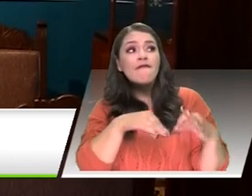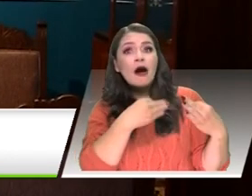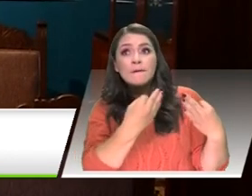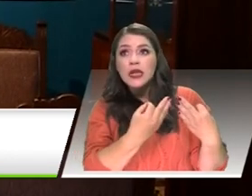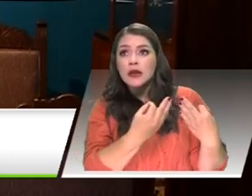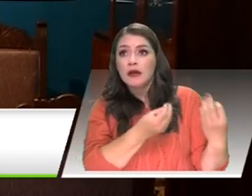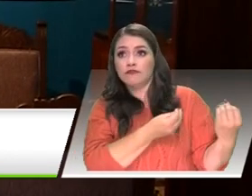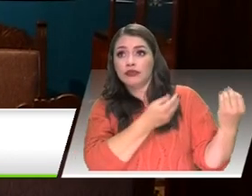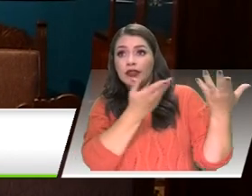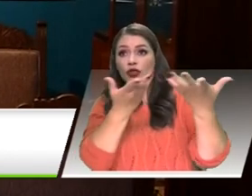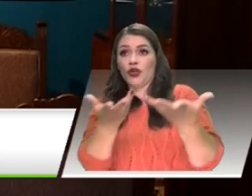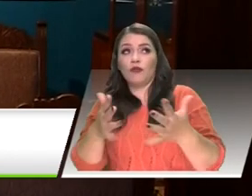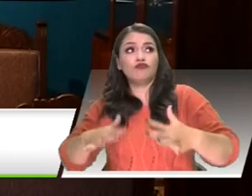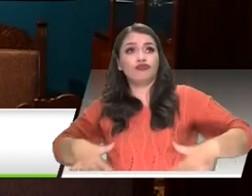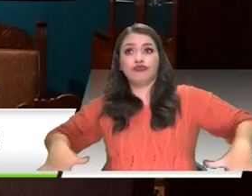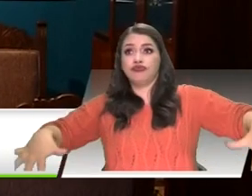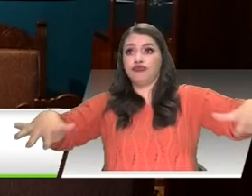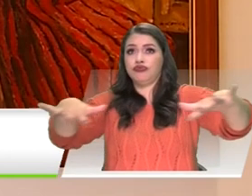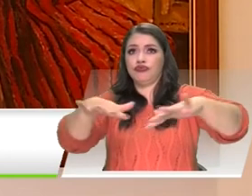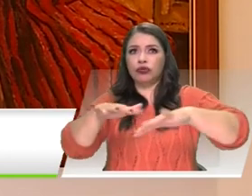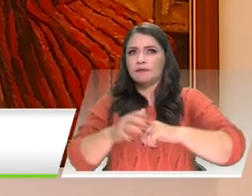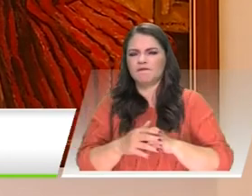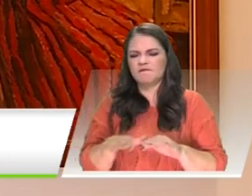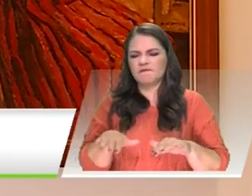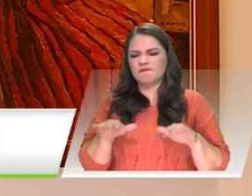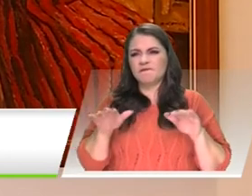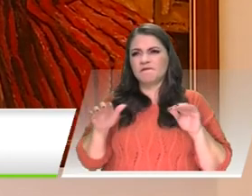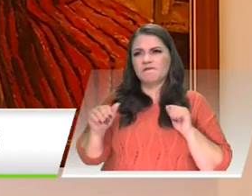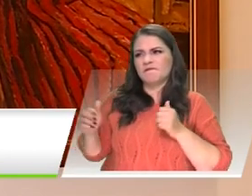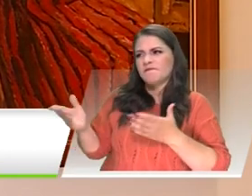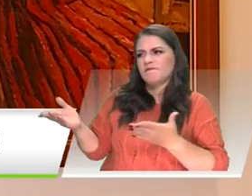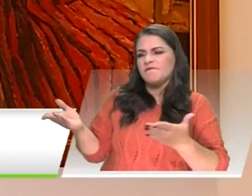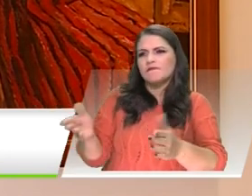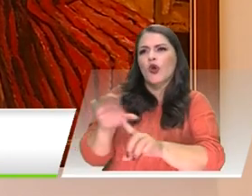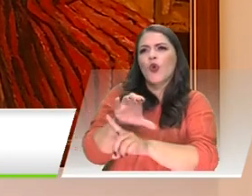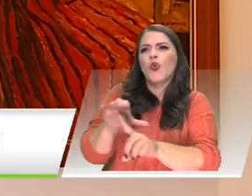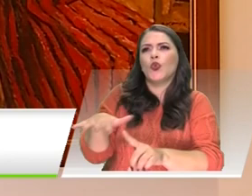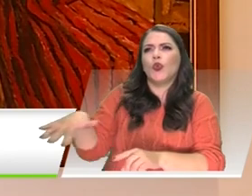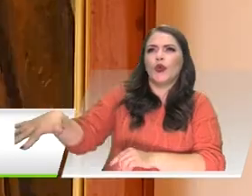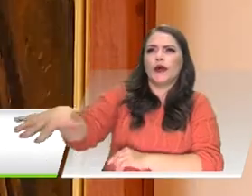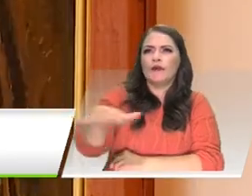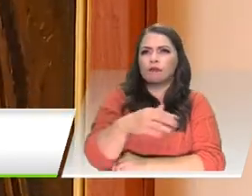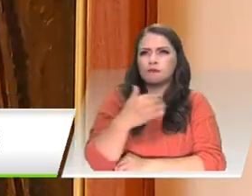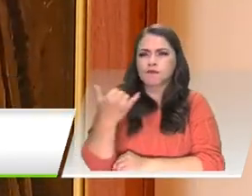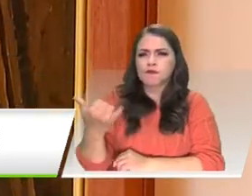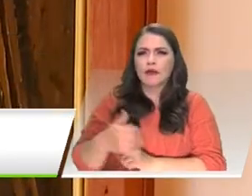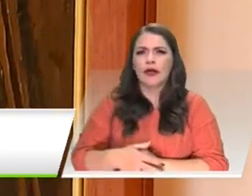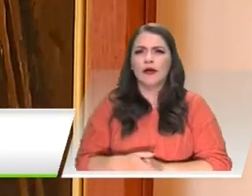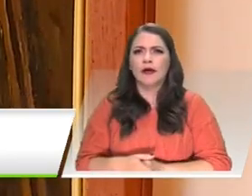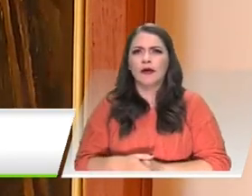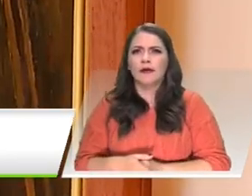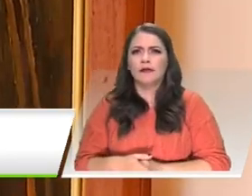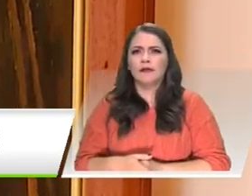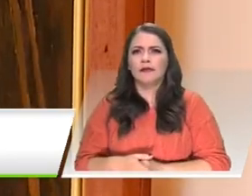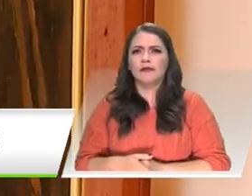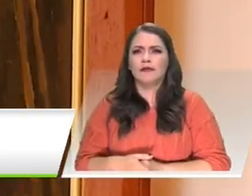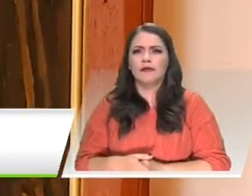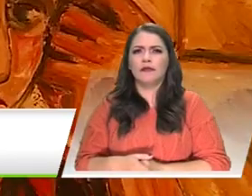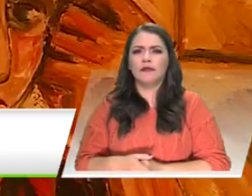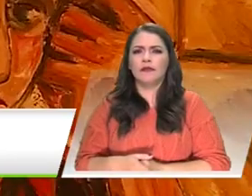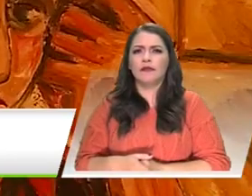renunciar en vida a todo ese legado para que fuera un bien más ofrecido o